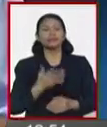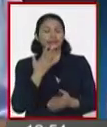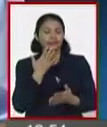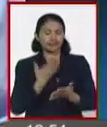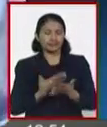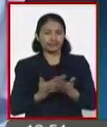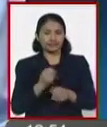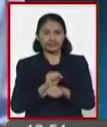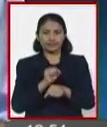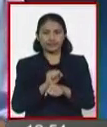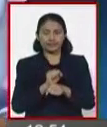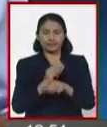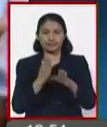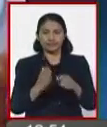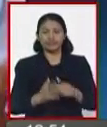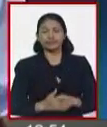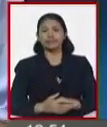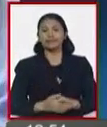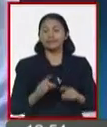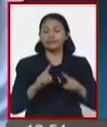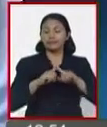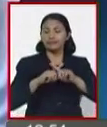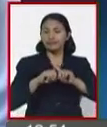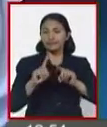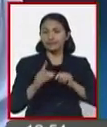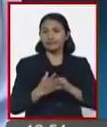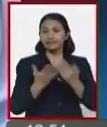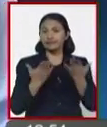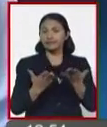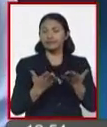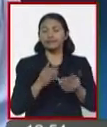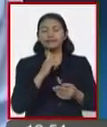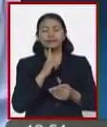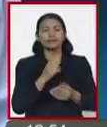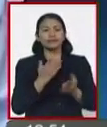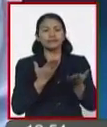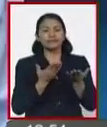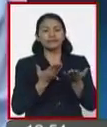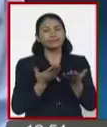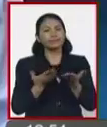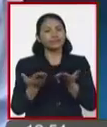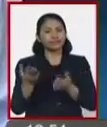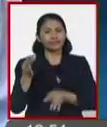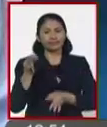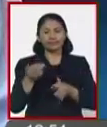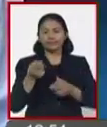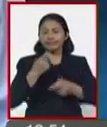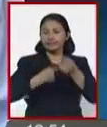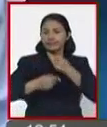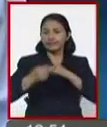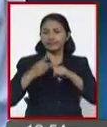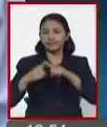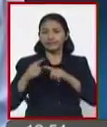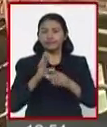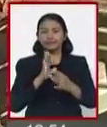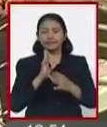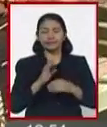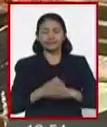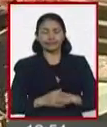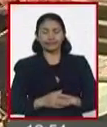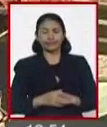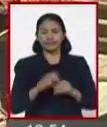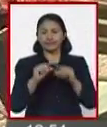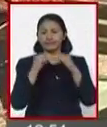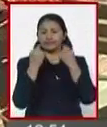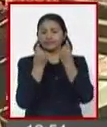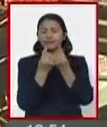propuestas de los trabajadores bajo de esa media habrá realmente las condiciones realmente que se hagan las negociaciones salariales para el